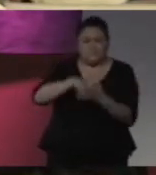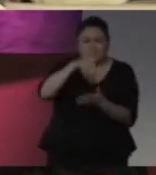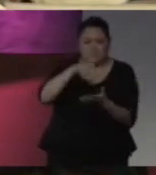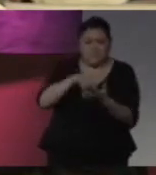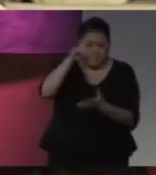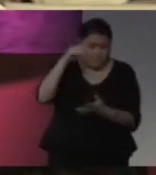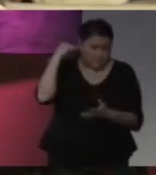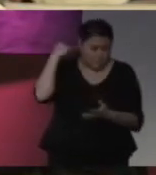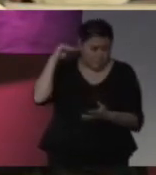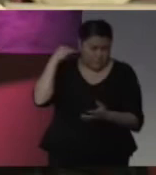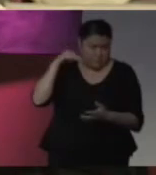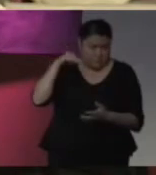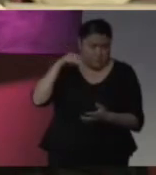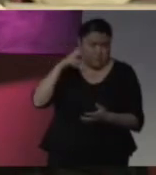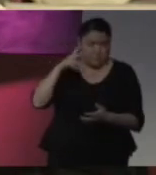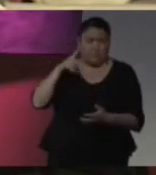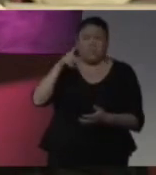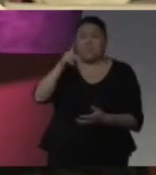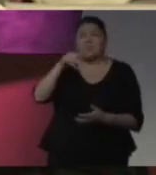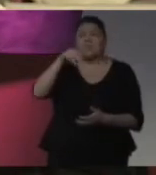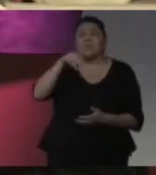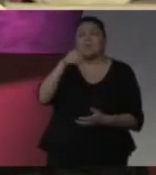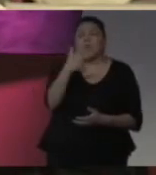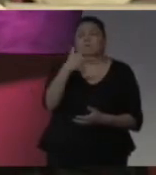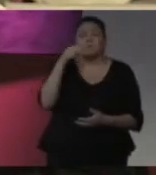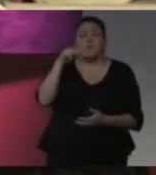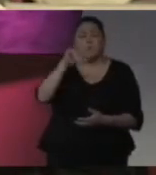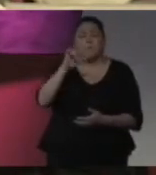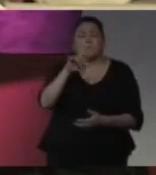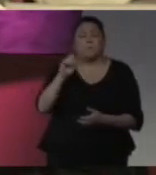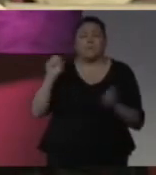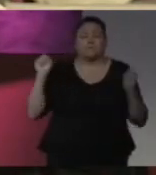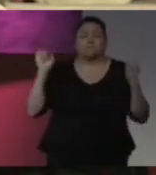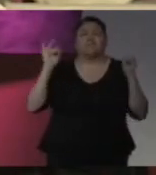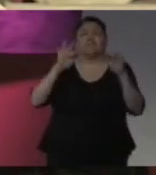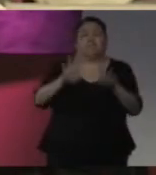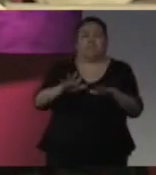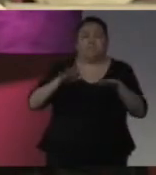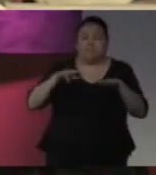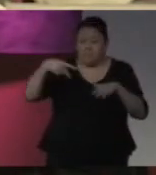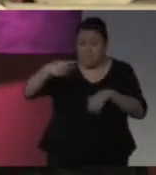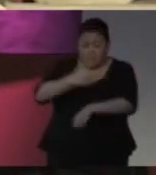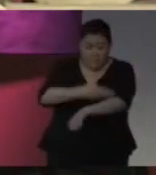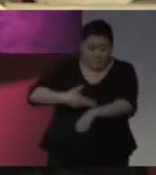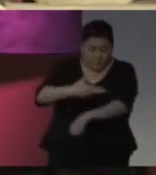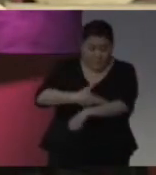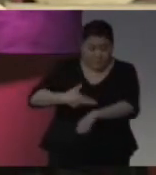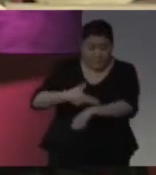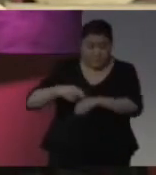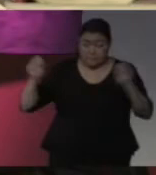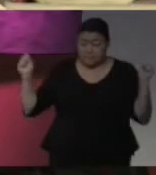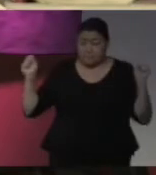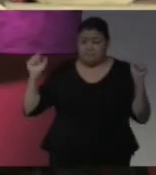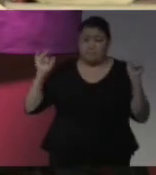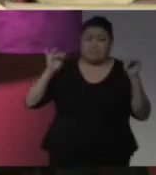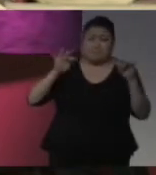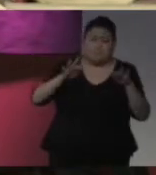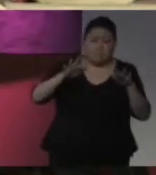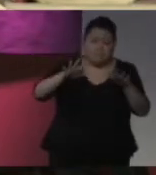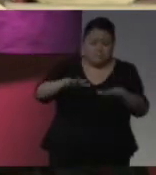pasado 8 de marzo. Organizado por ellas, llegaron